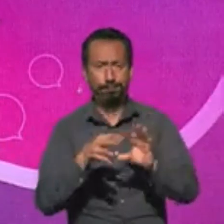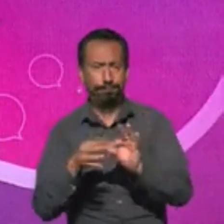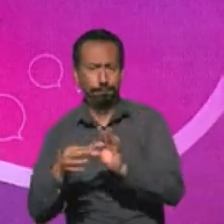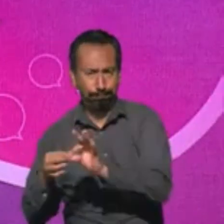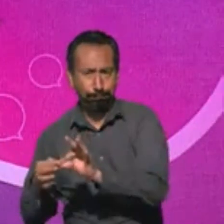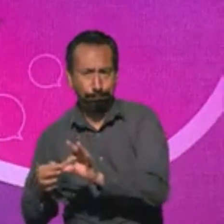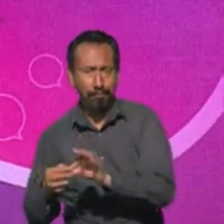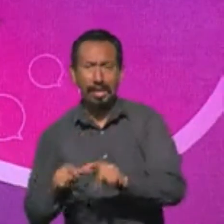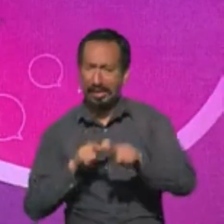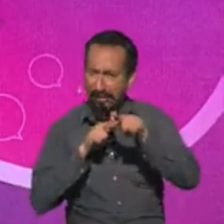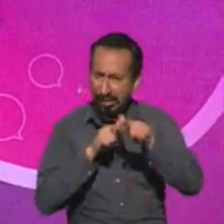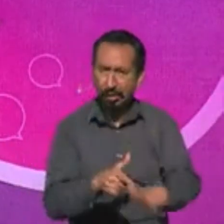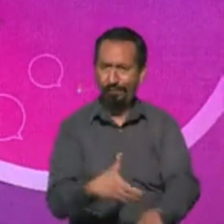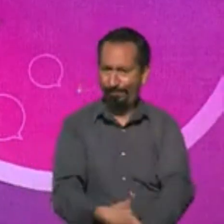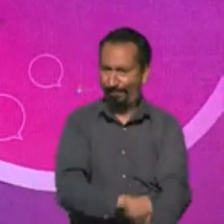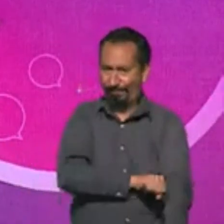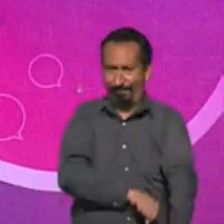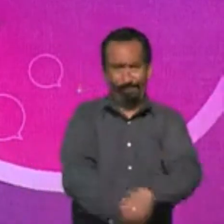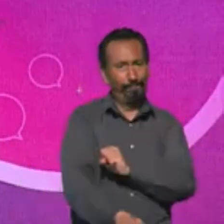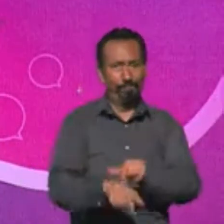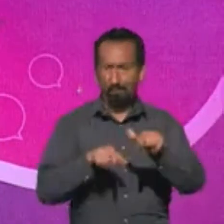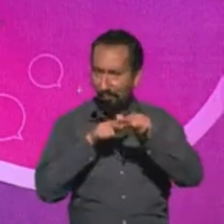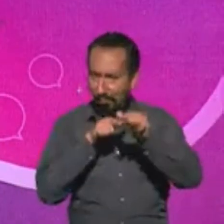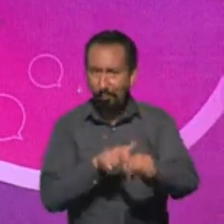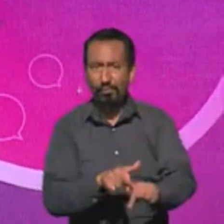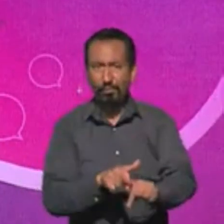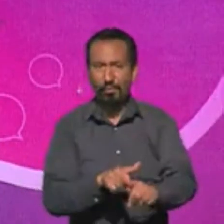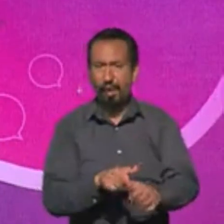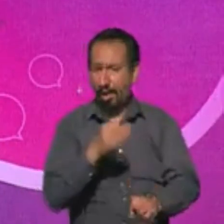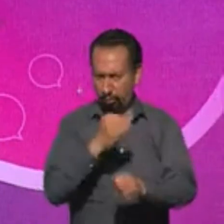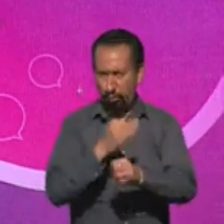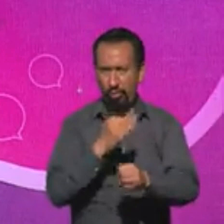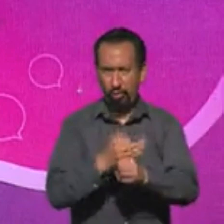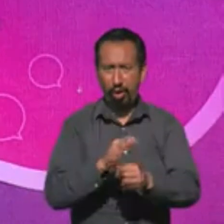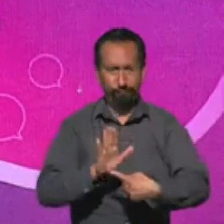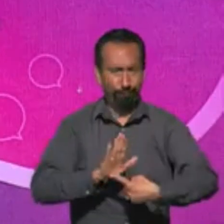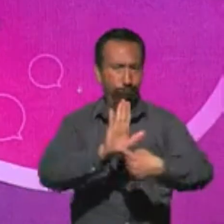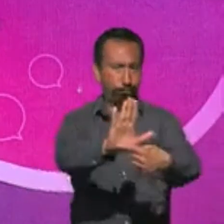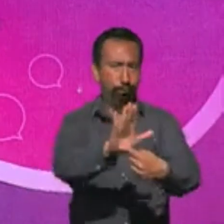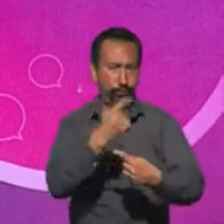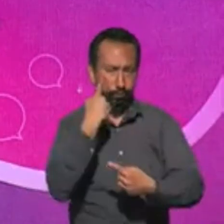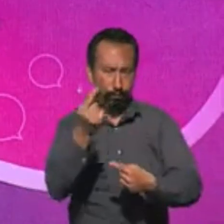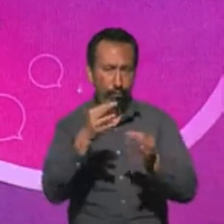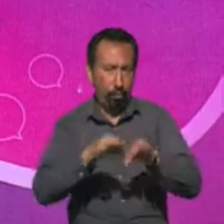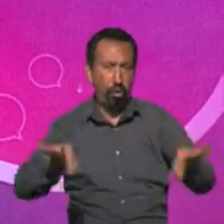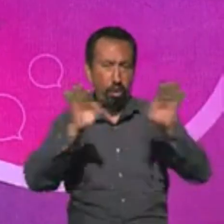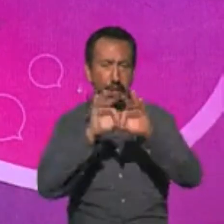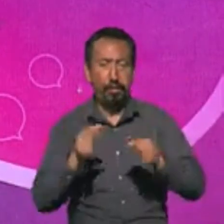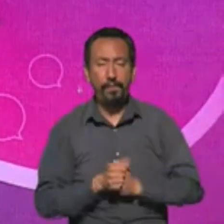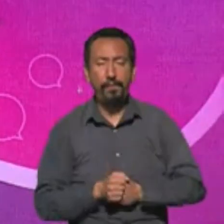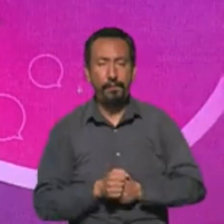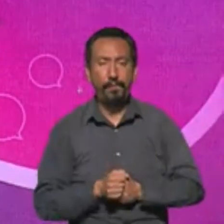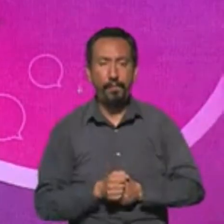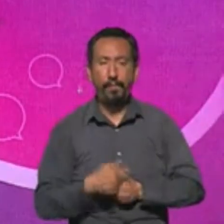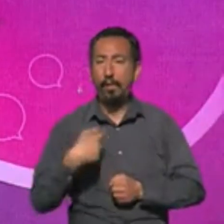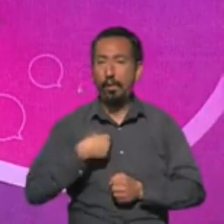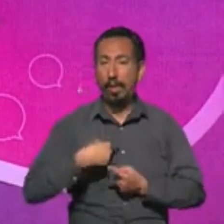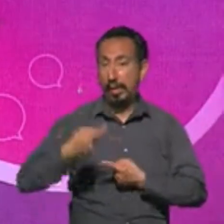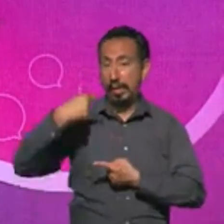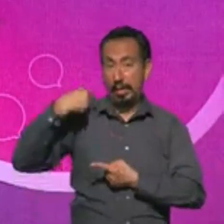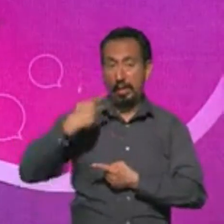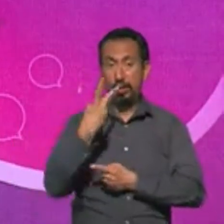trabajando intensamente y voy a darles algunos datos importantes Cuando llegamos a la presidencia municipal